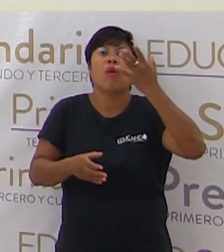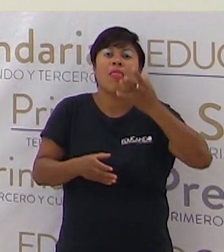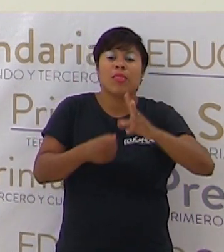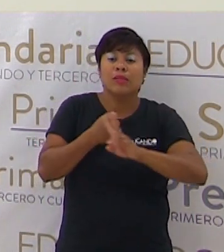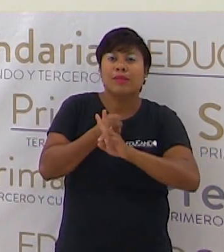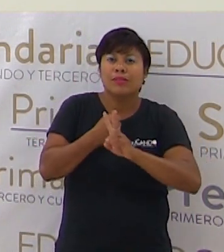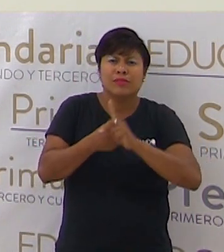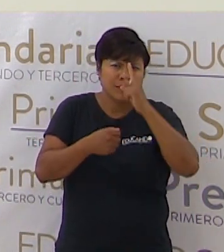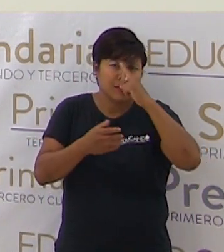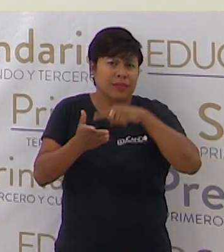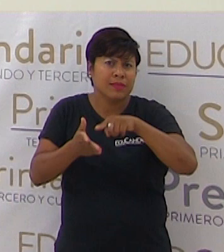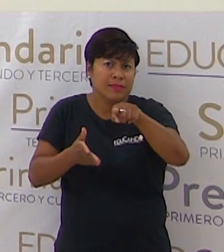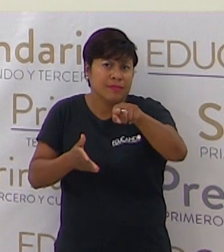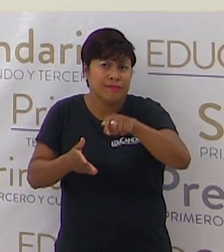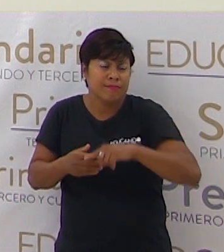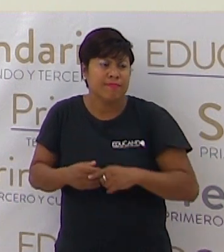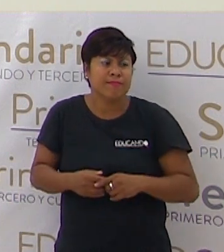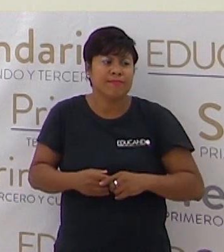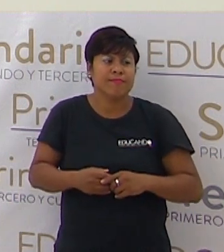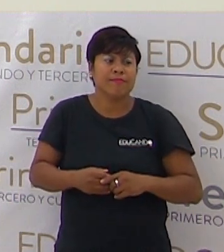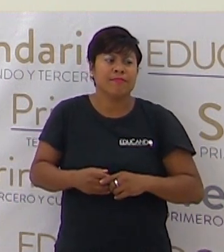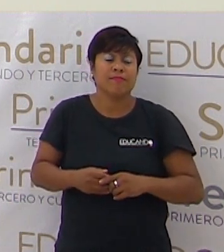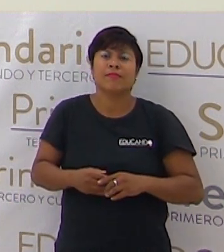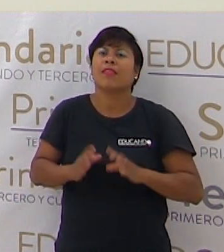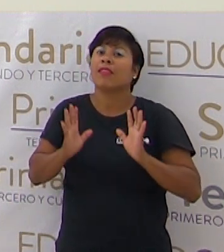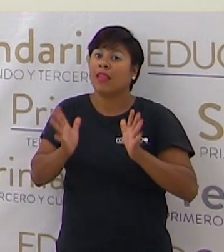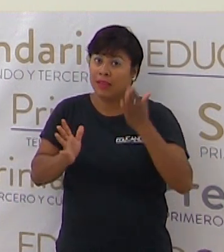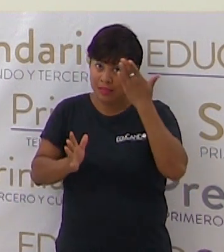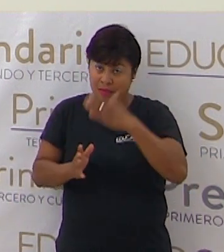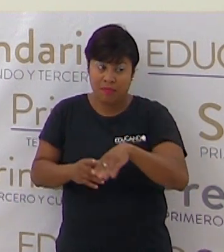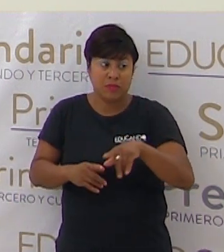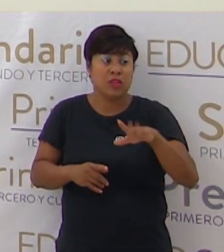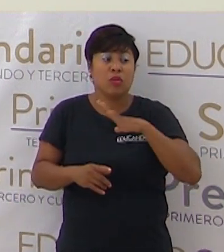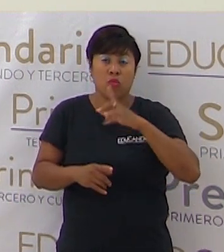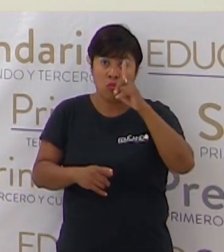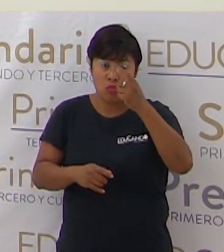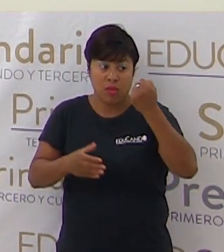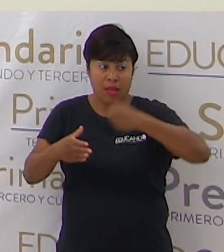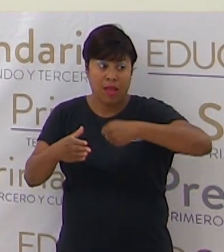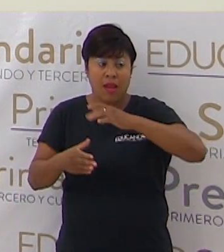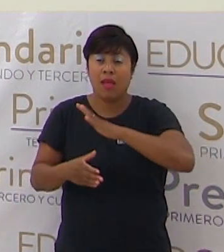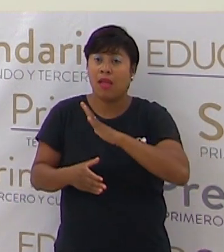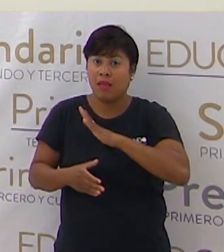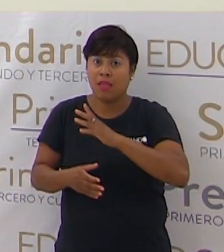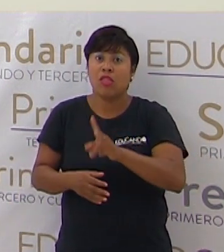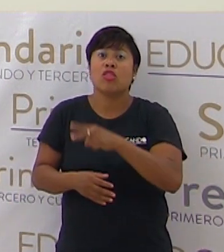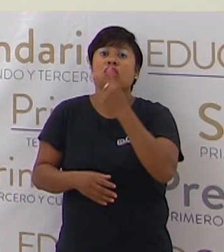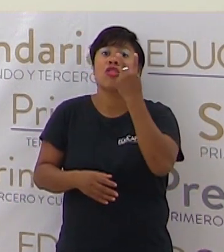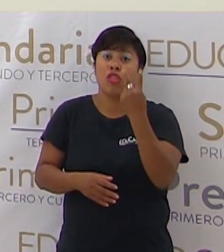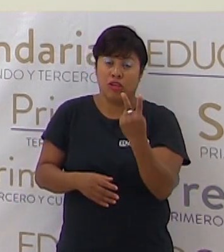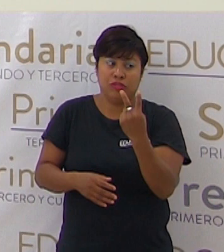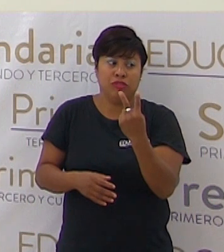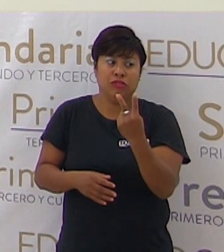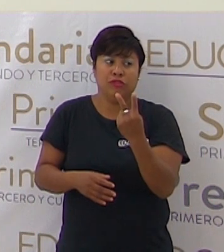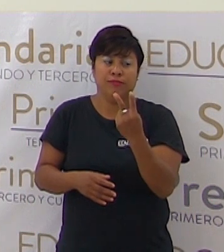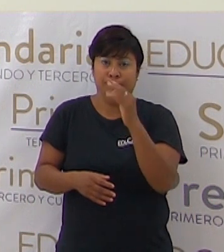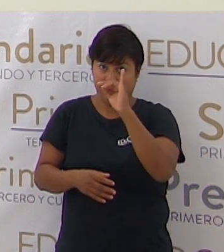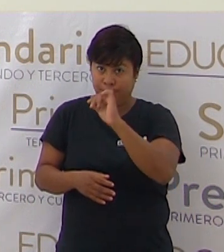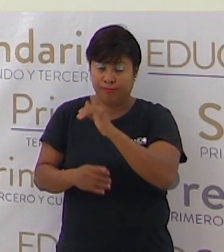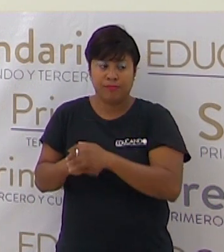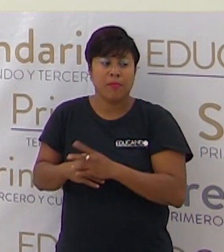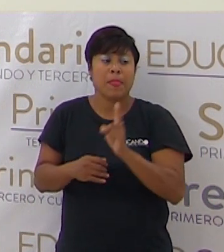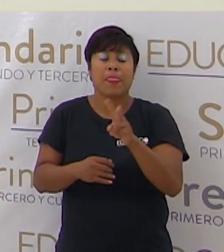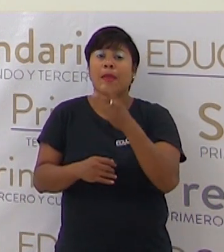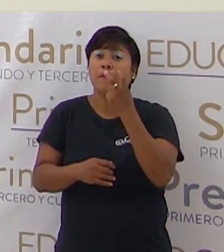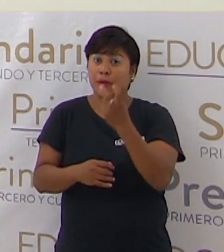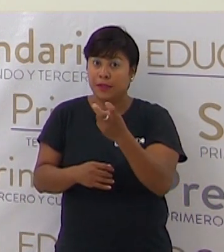me salgan? Ya sabemos que a una jarrita le caben 2, ¿verdad? Por